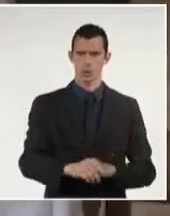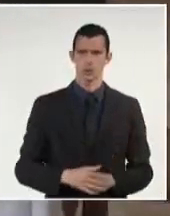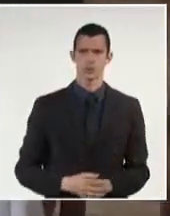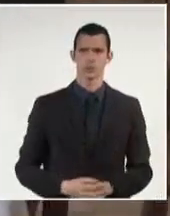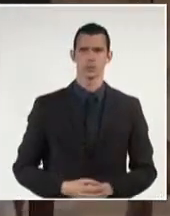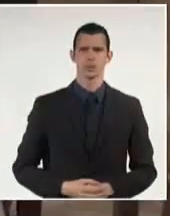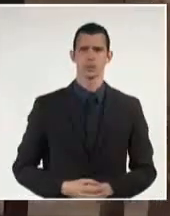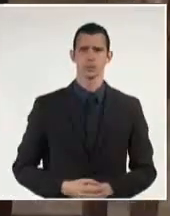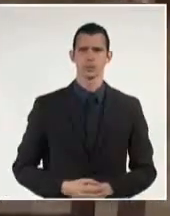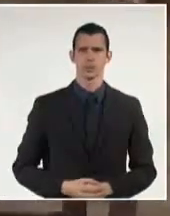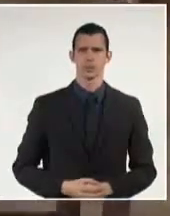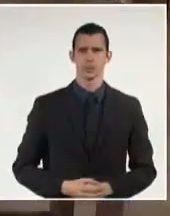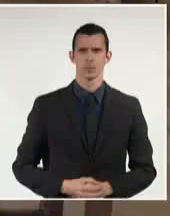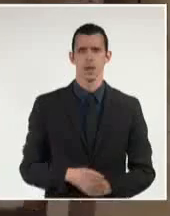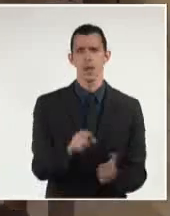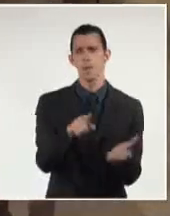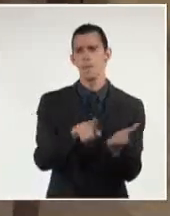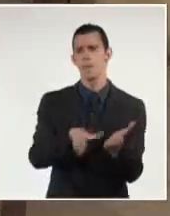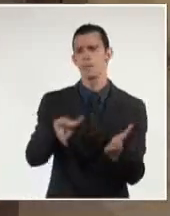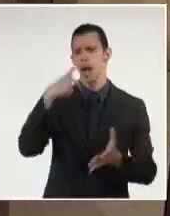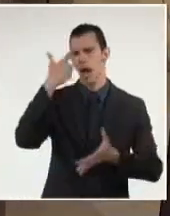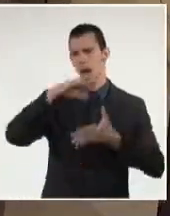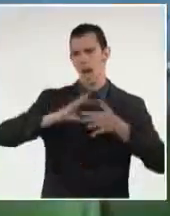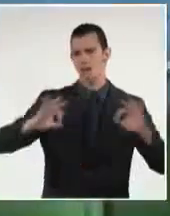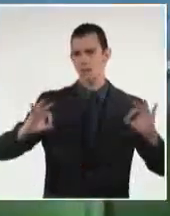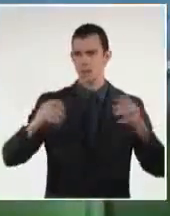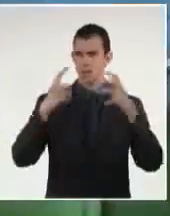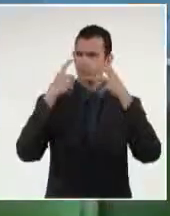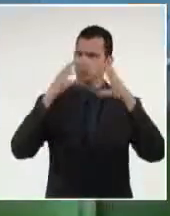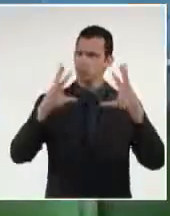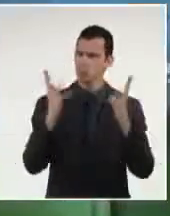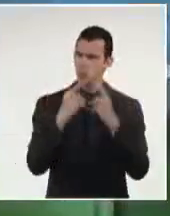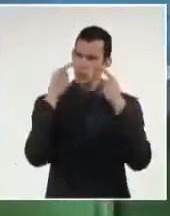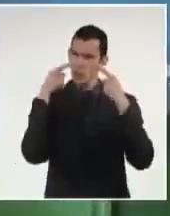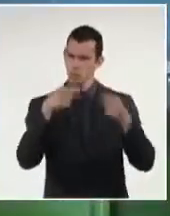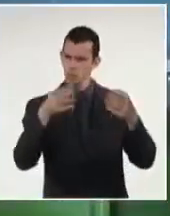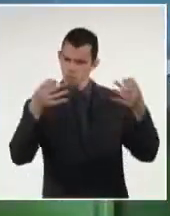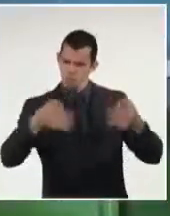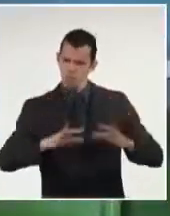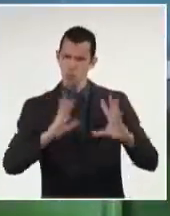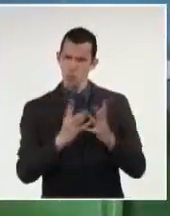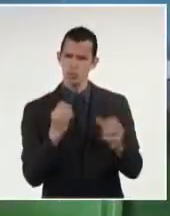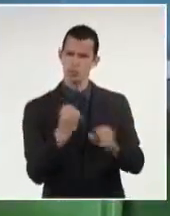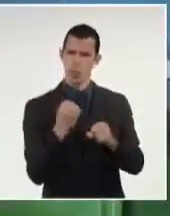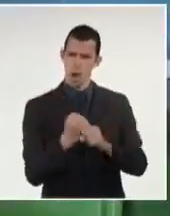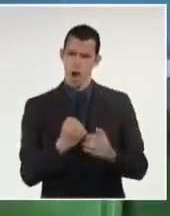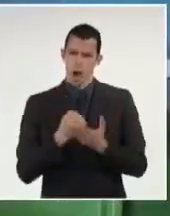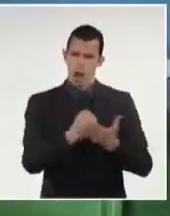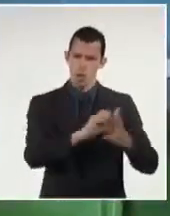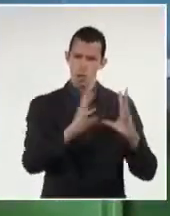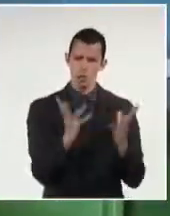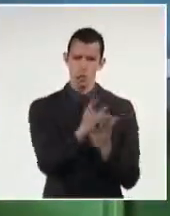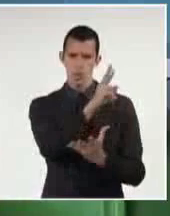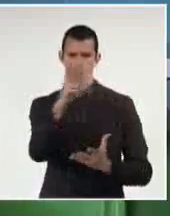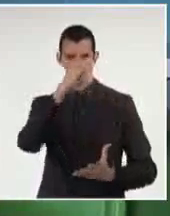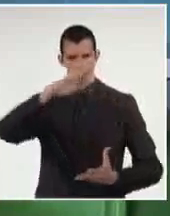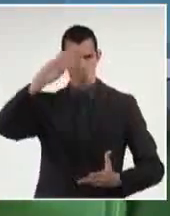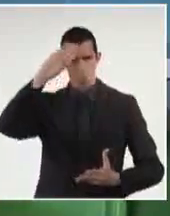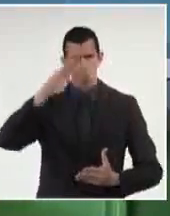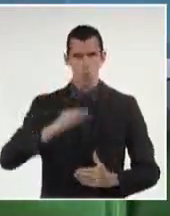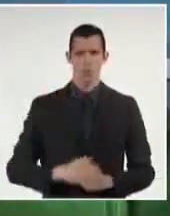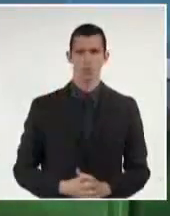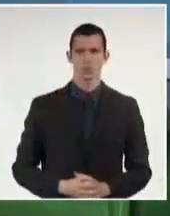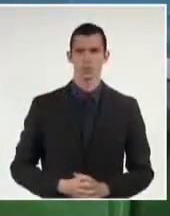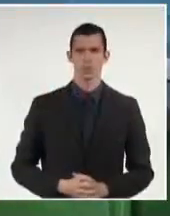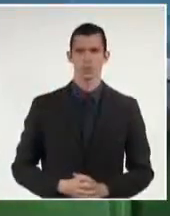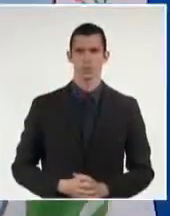muestras de unidad y respaldo a la revolución este domingo durante el ejercicio de derecho ciudadano al acudir a las urnas en cada uno